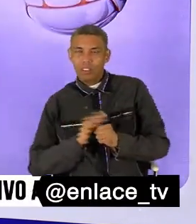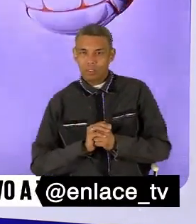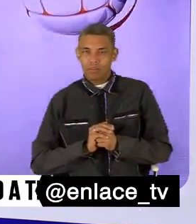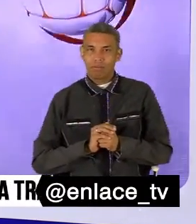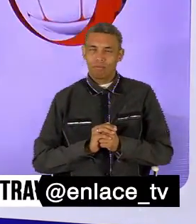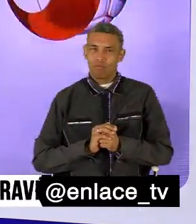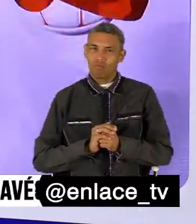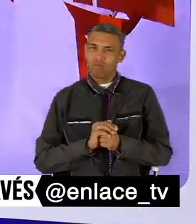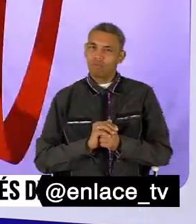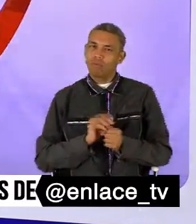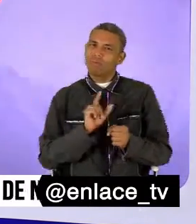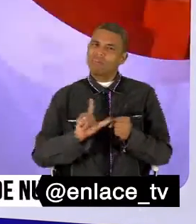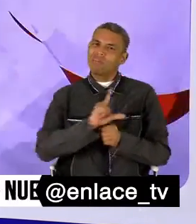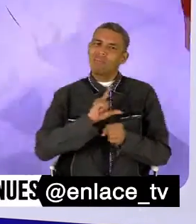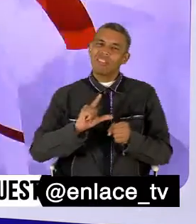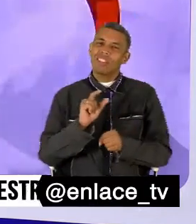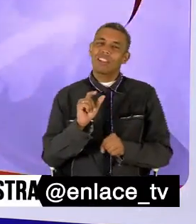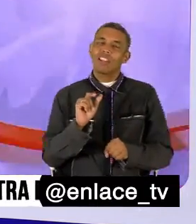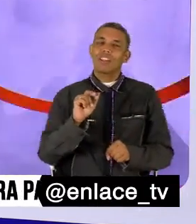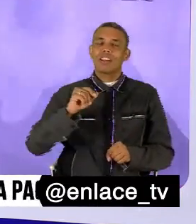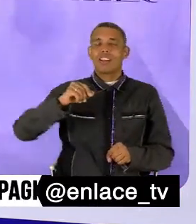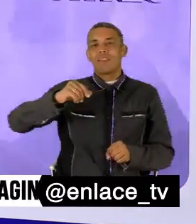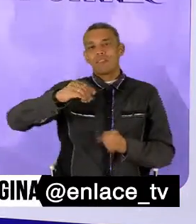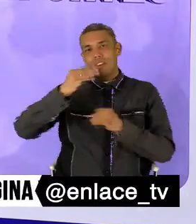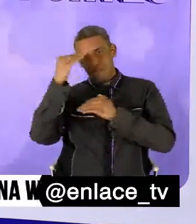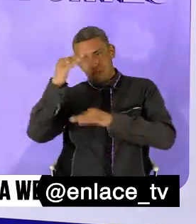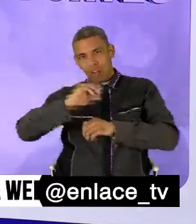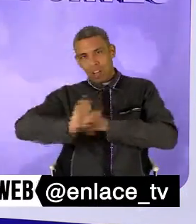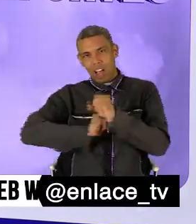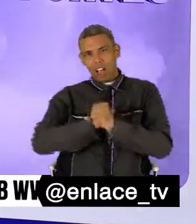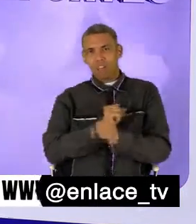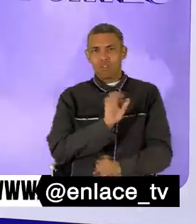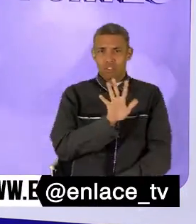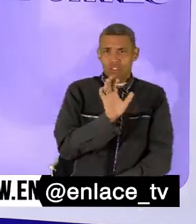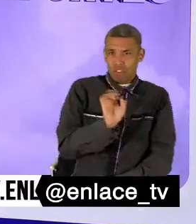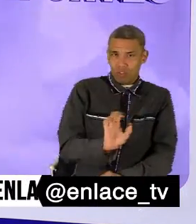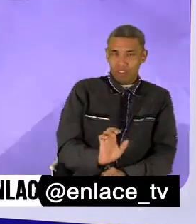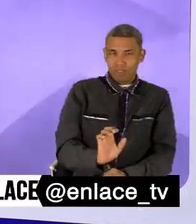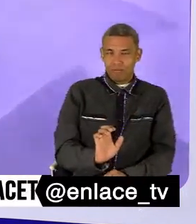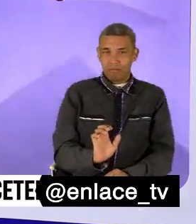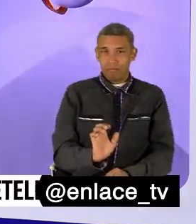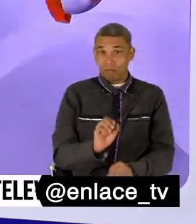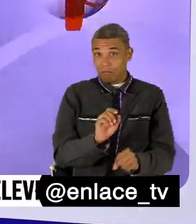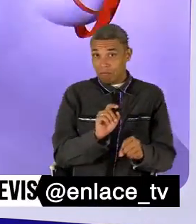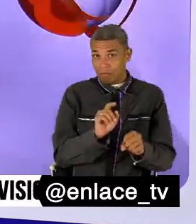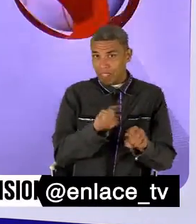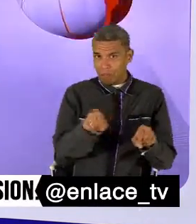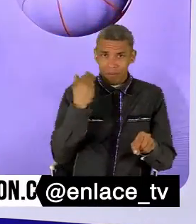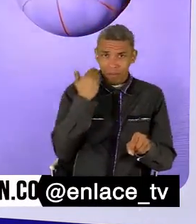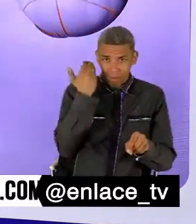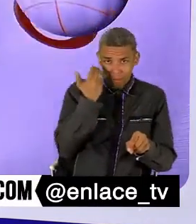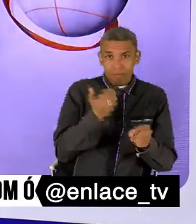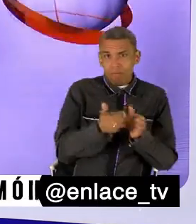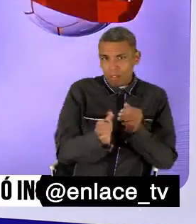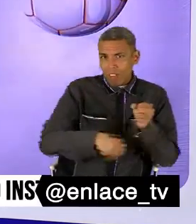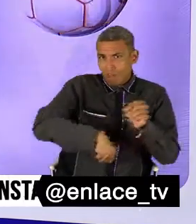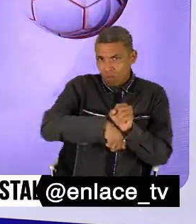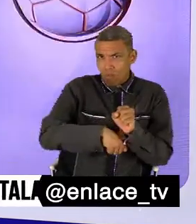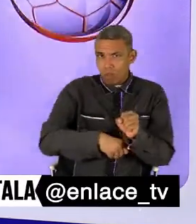y también la Liga Plus 50 para todos los amigos que llegan a esta edad y que todavía practican el